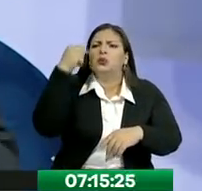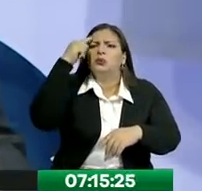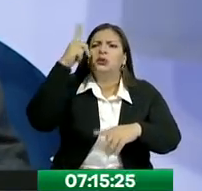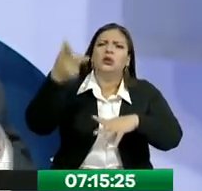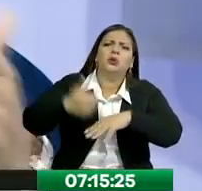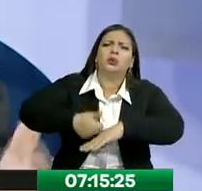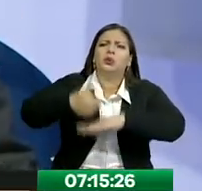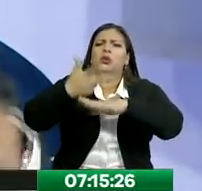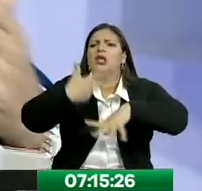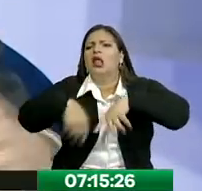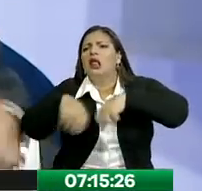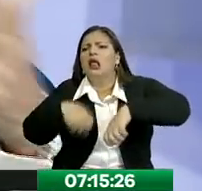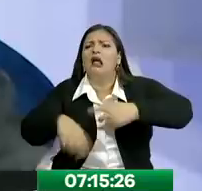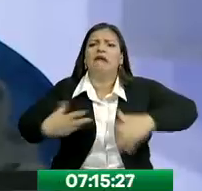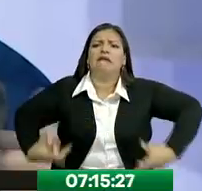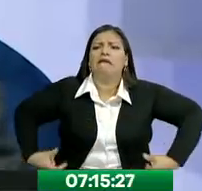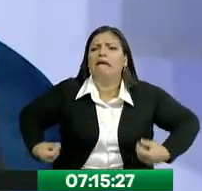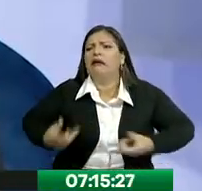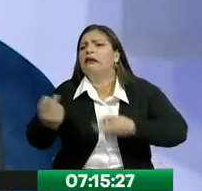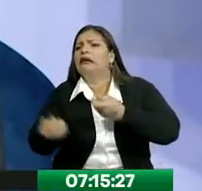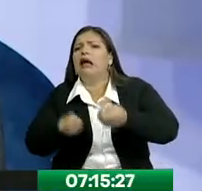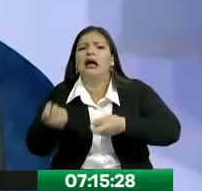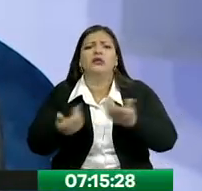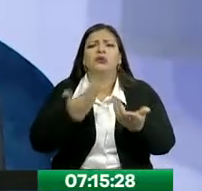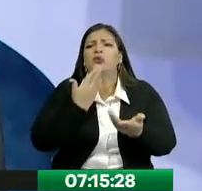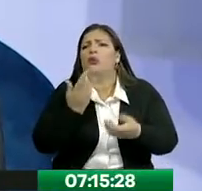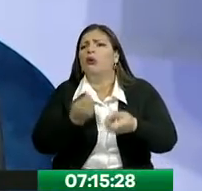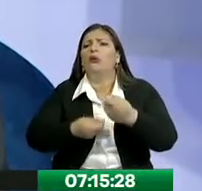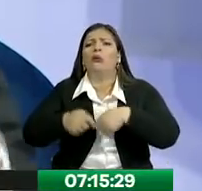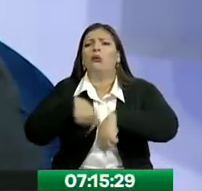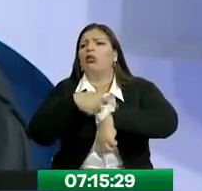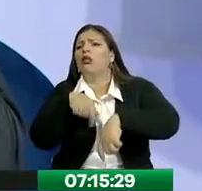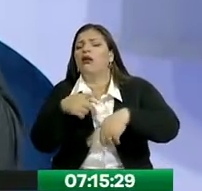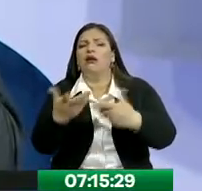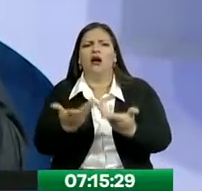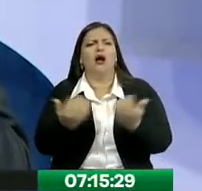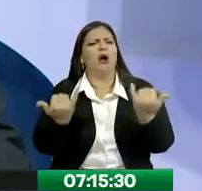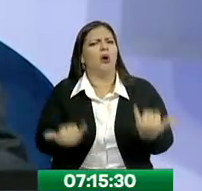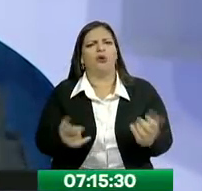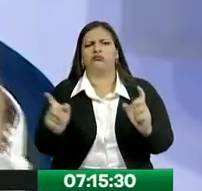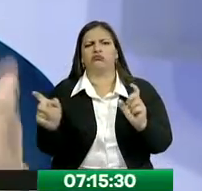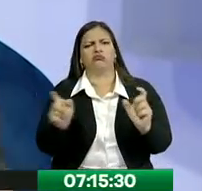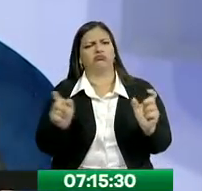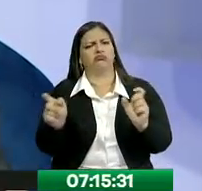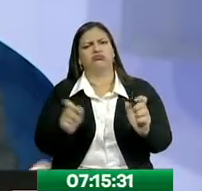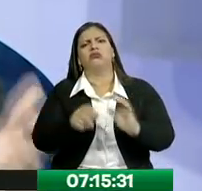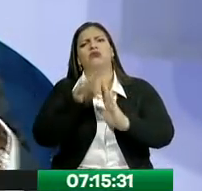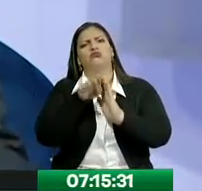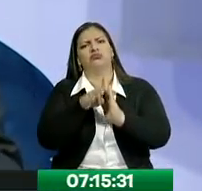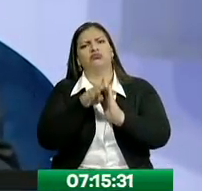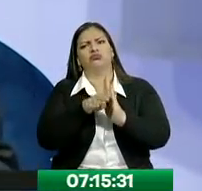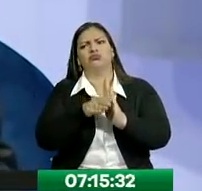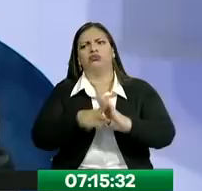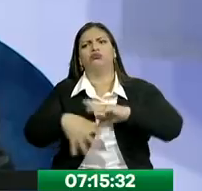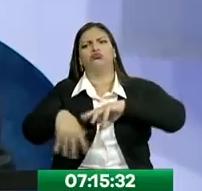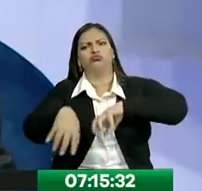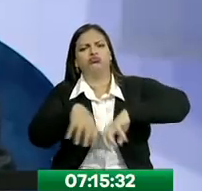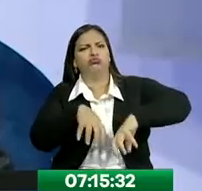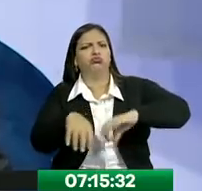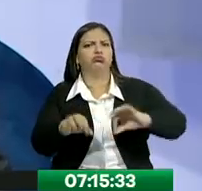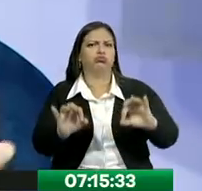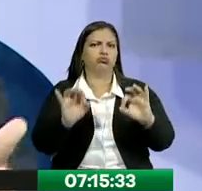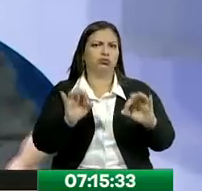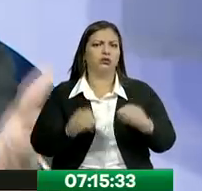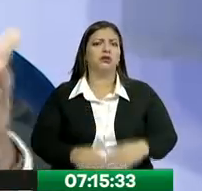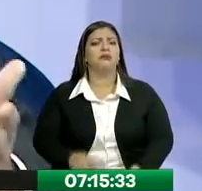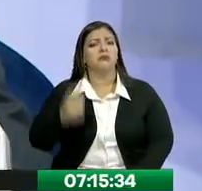estén haciendo control o ese trabajo de escritorio que estaban haciendo. Yo creo que la decisión es positiva, hay que seguir reduciendo el tamaño del